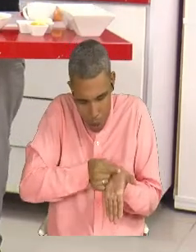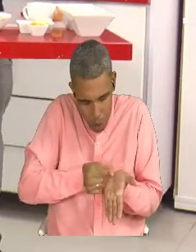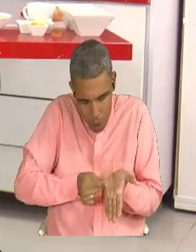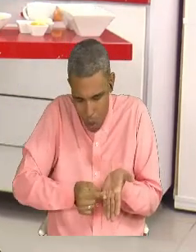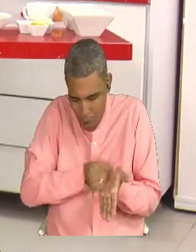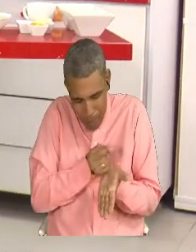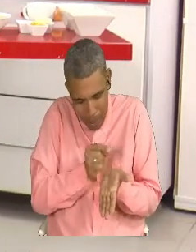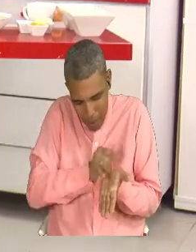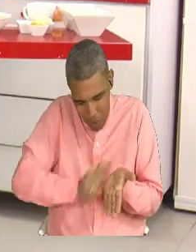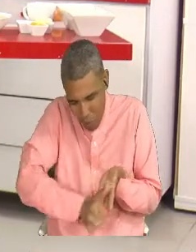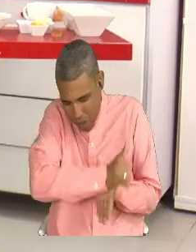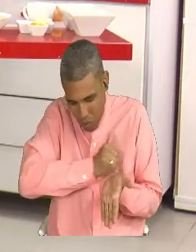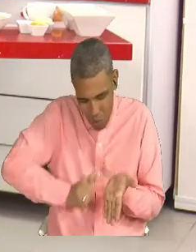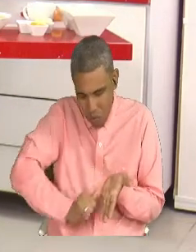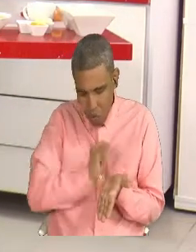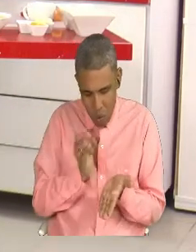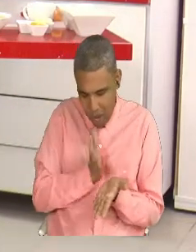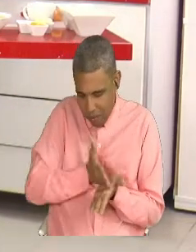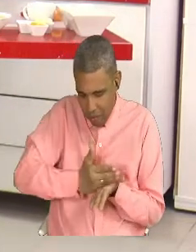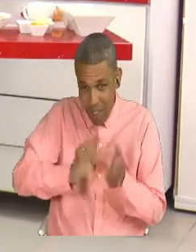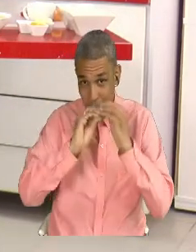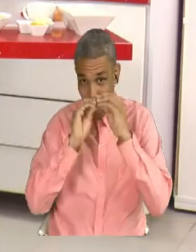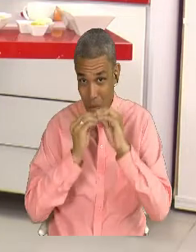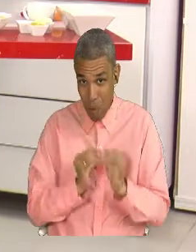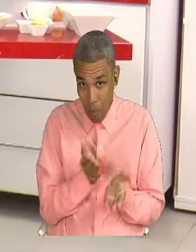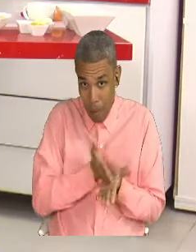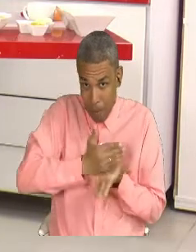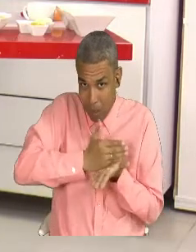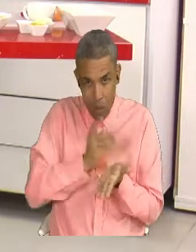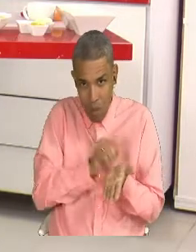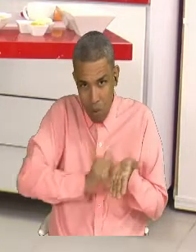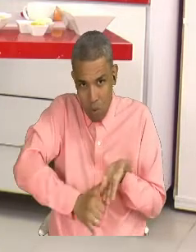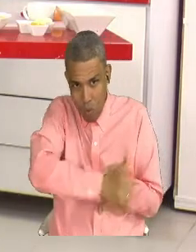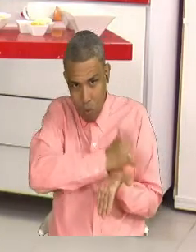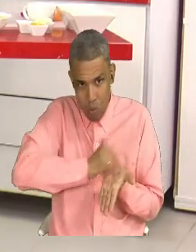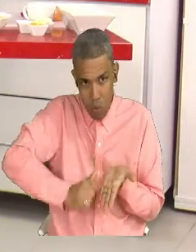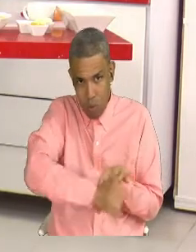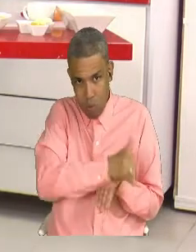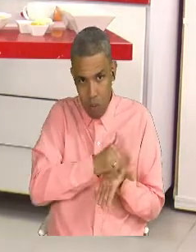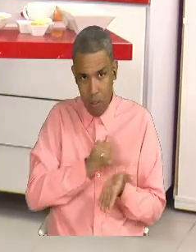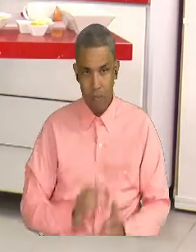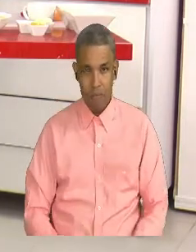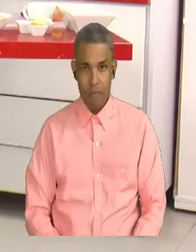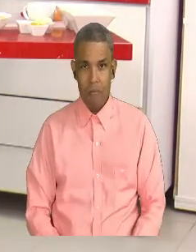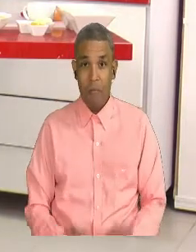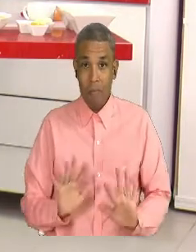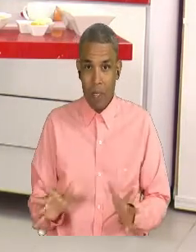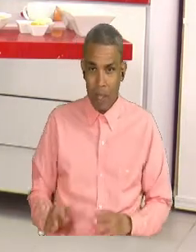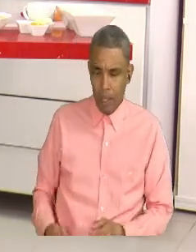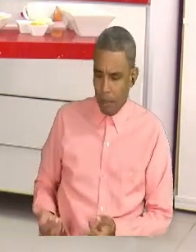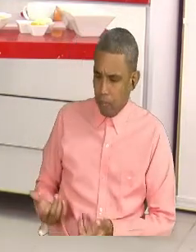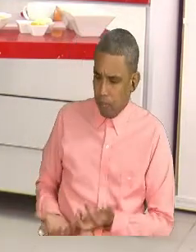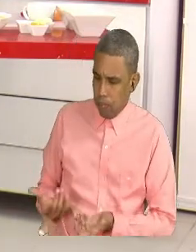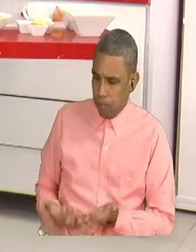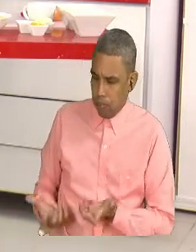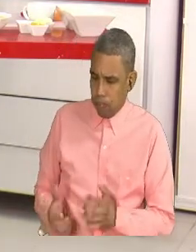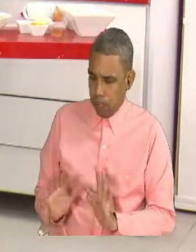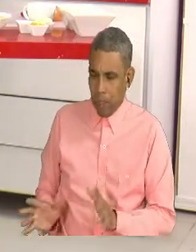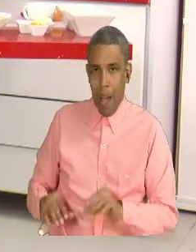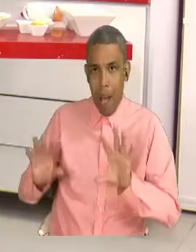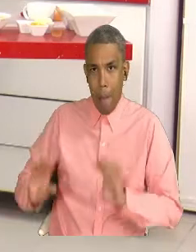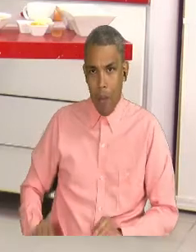otro ingrediente, vamos a mirar por acá los camarones ya, mira, acá están, apagamos, vamos a enfriarlos de una vez. Esto